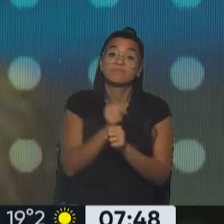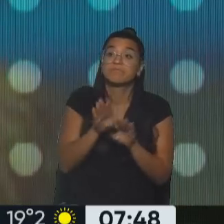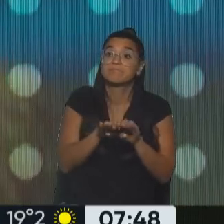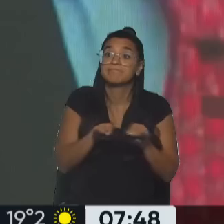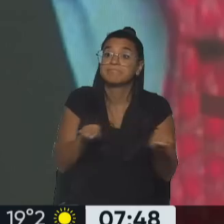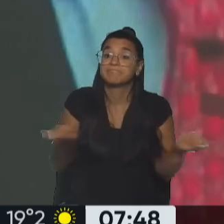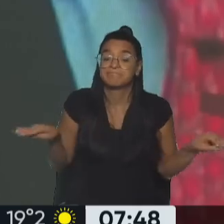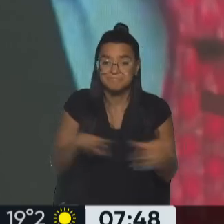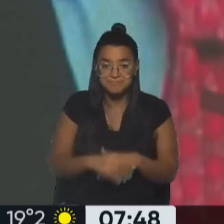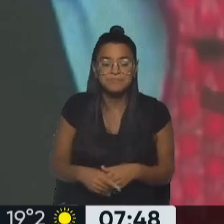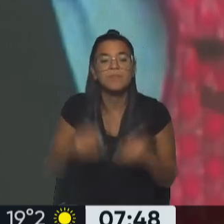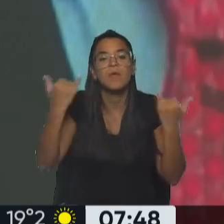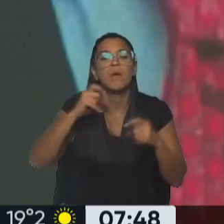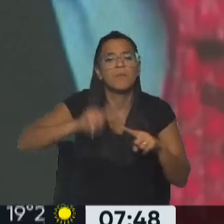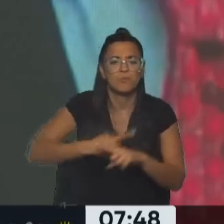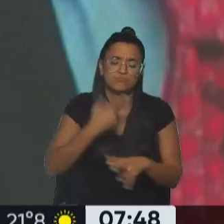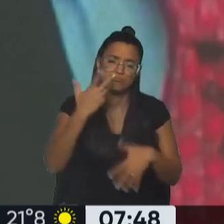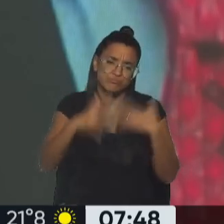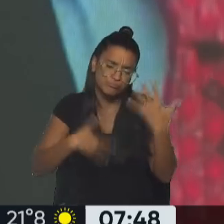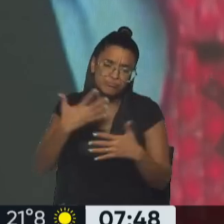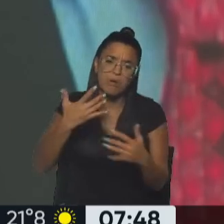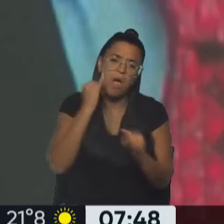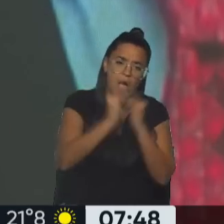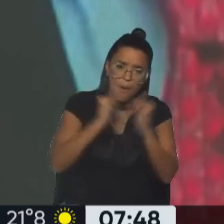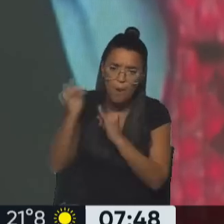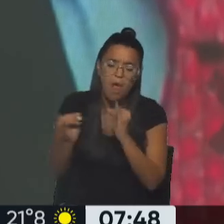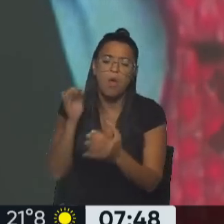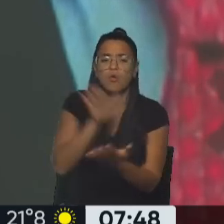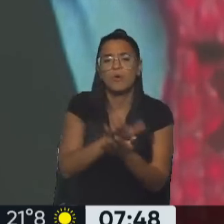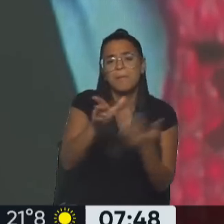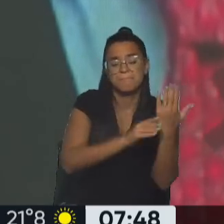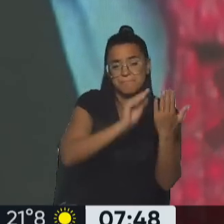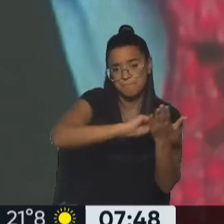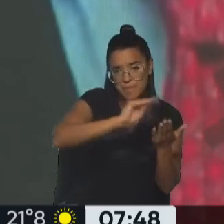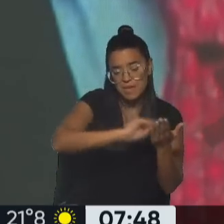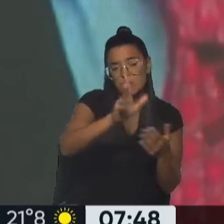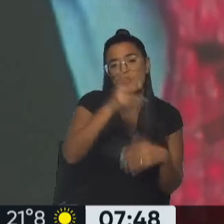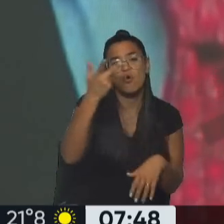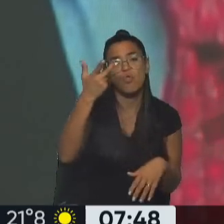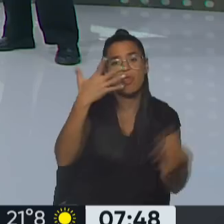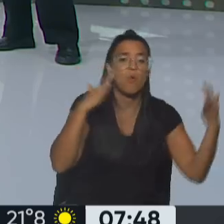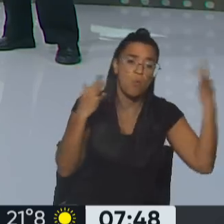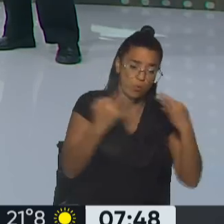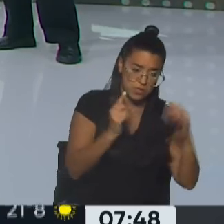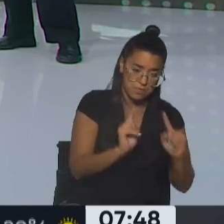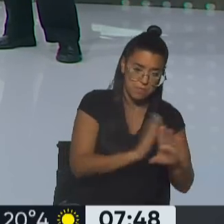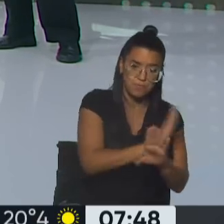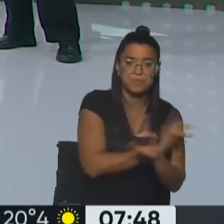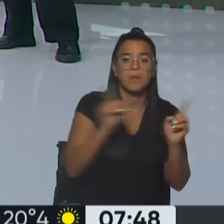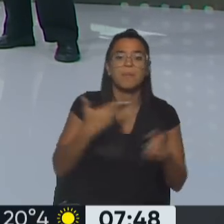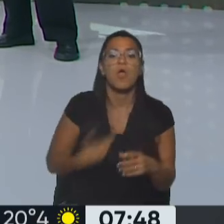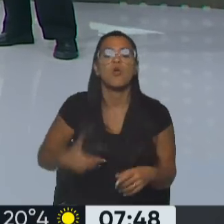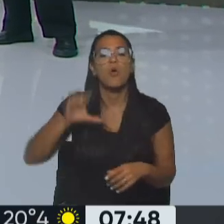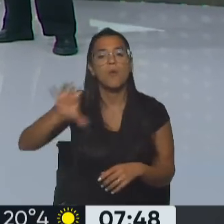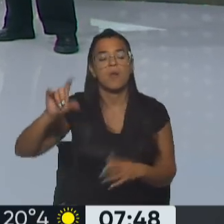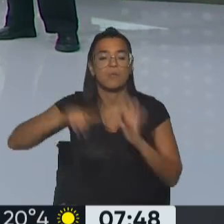estamos hablando. Y hay repercusiones políticas, muchas repercusiones políticas, más allá del ministro de Justicia al que hacíamos referencia recién. También el gobernador de la provincia